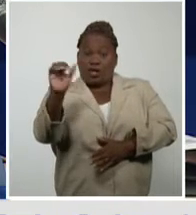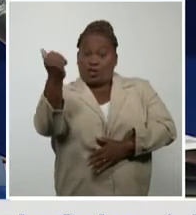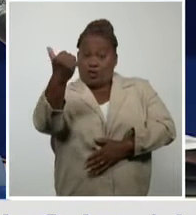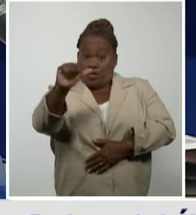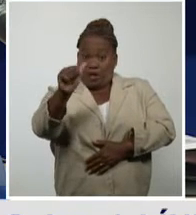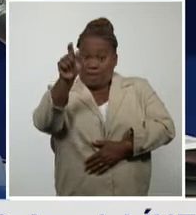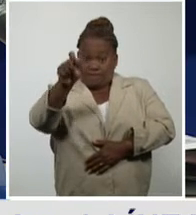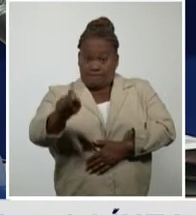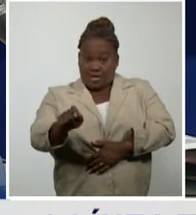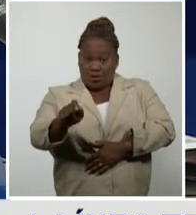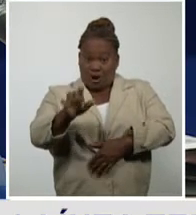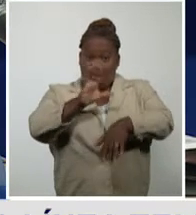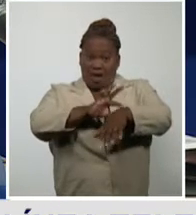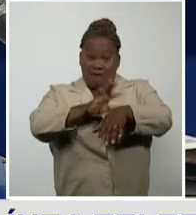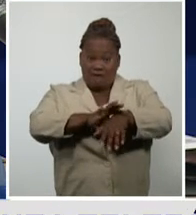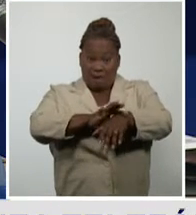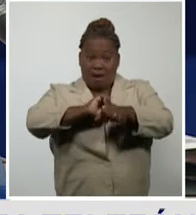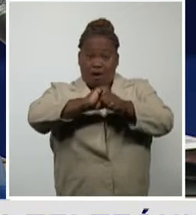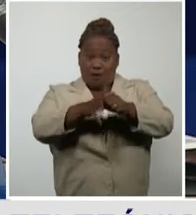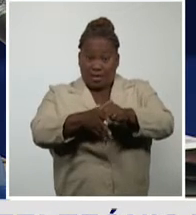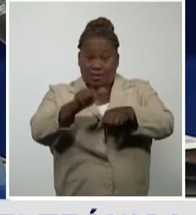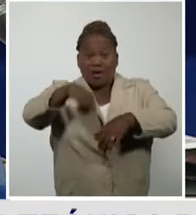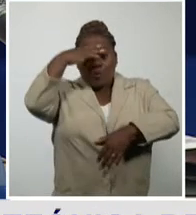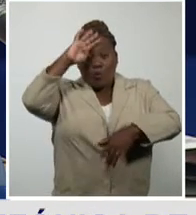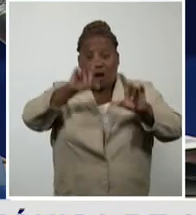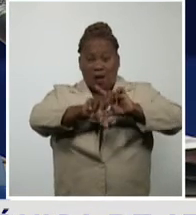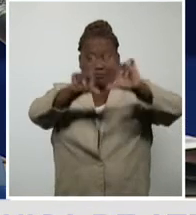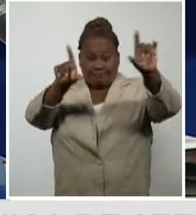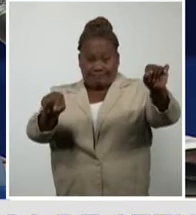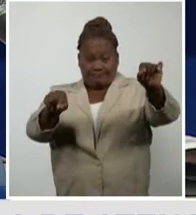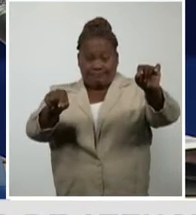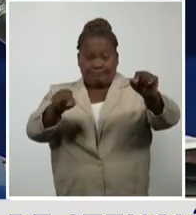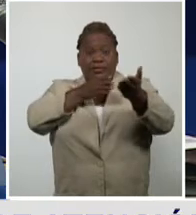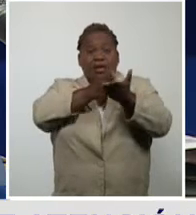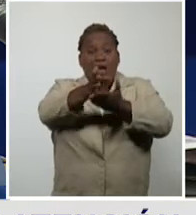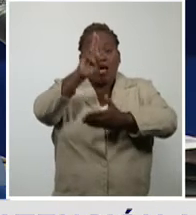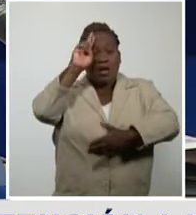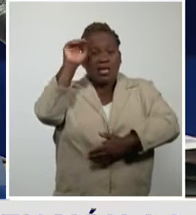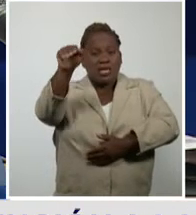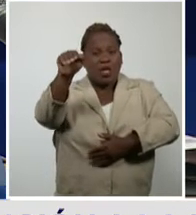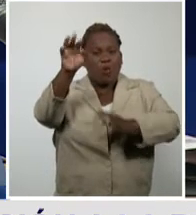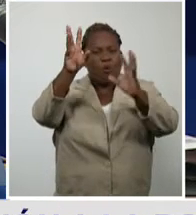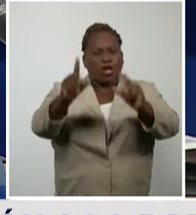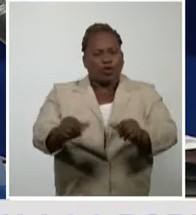pacientes que se han diagnosticado en nuestro país, se mantienen ingresados